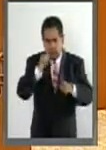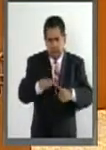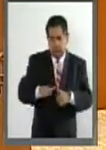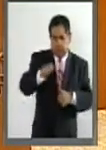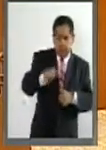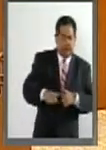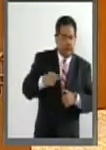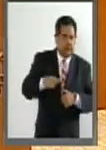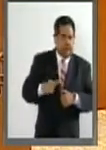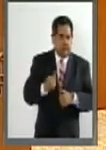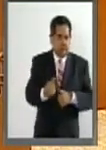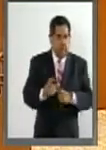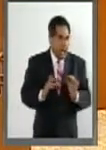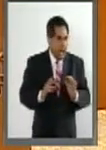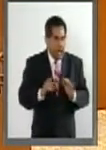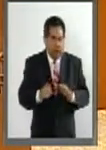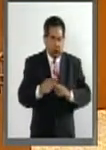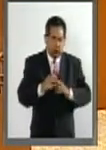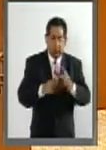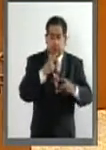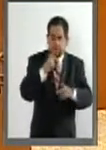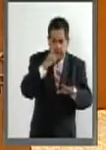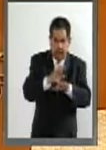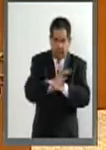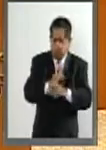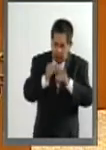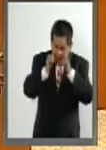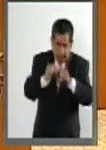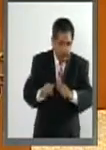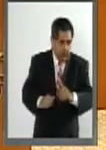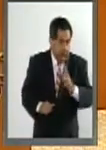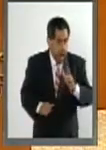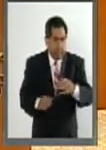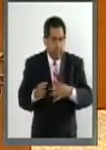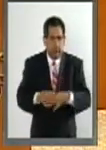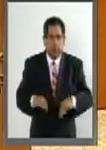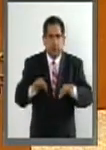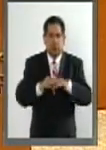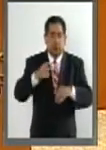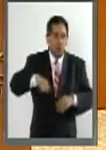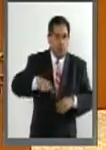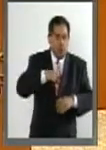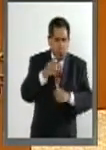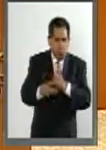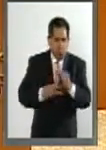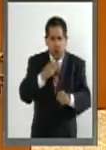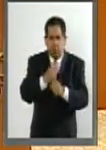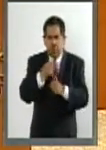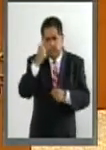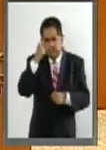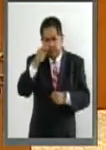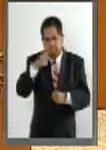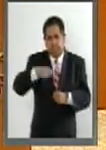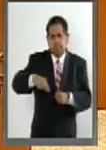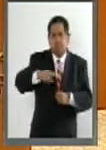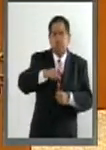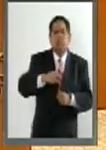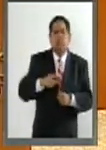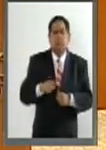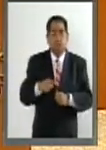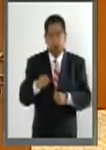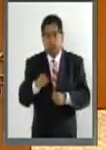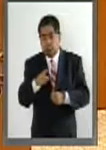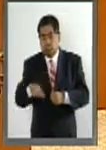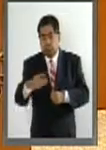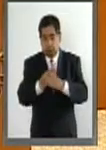hemos dicho que son agentes del cambio, es importante que contribuyamos para que